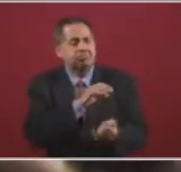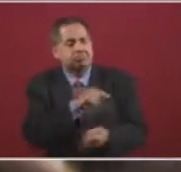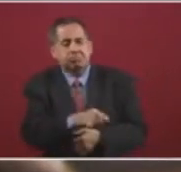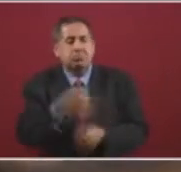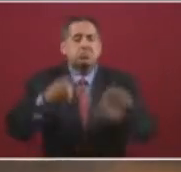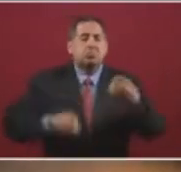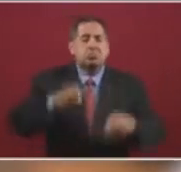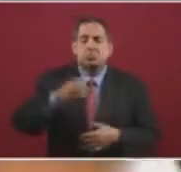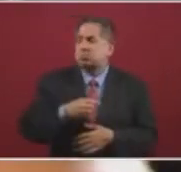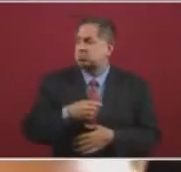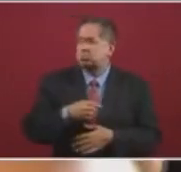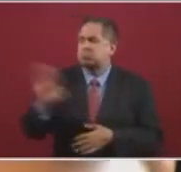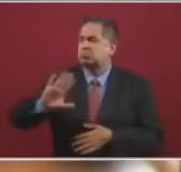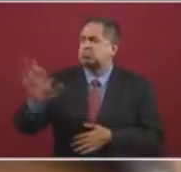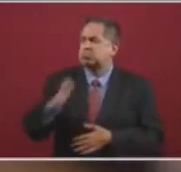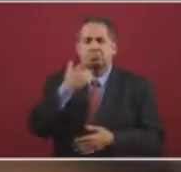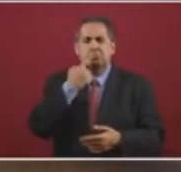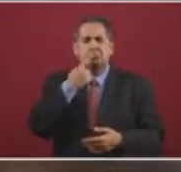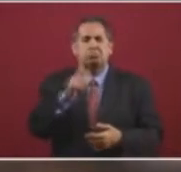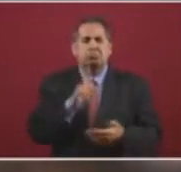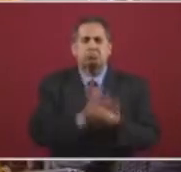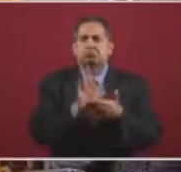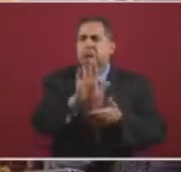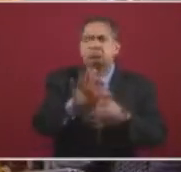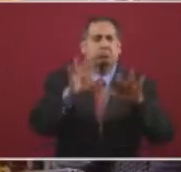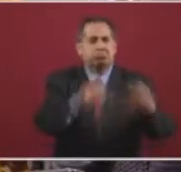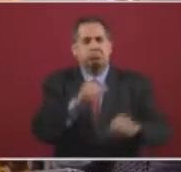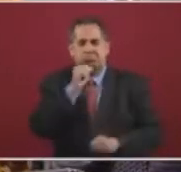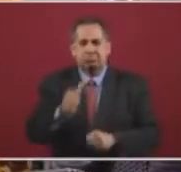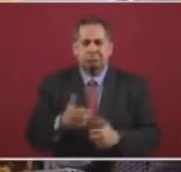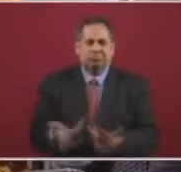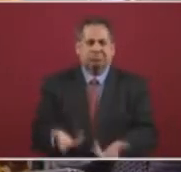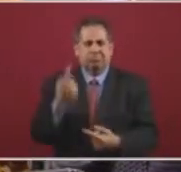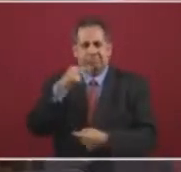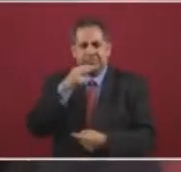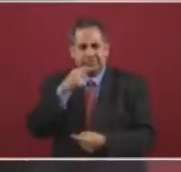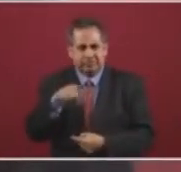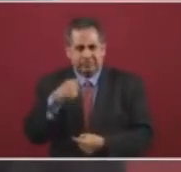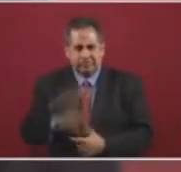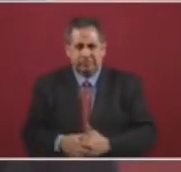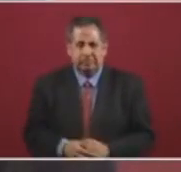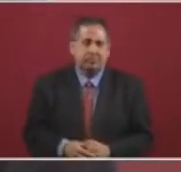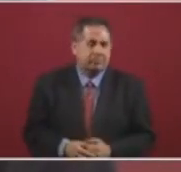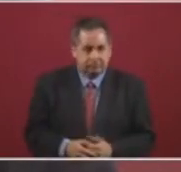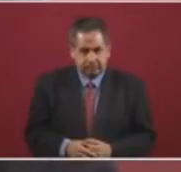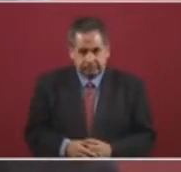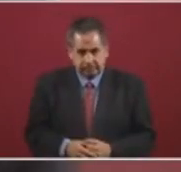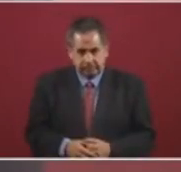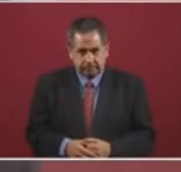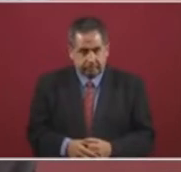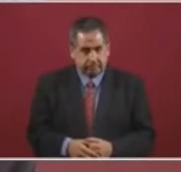un juez va a detener el proceso y entonces no se va a poder cerrar este círculo, ¿no? Si me bueno, hay que también